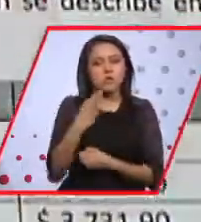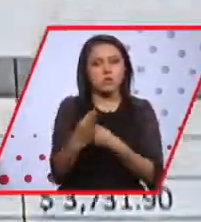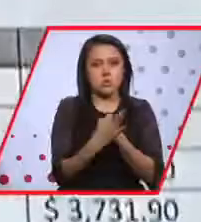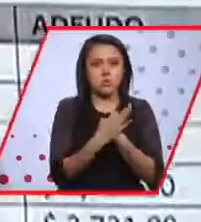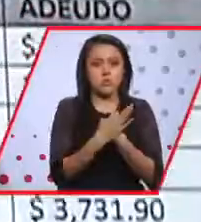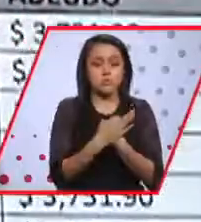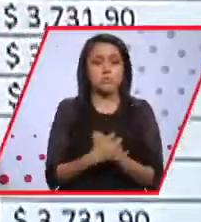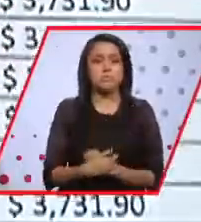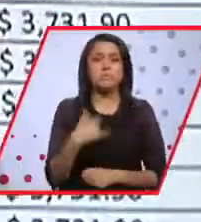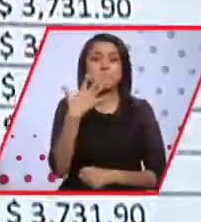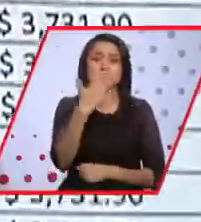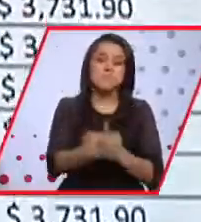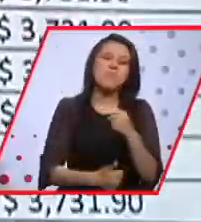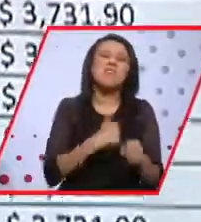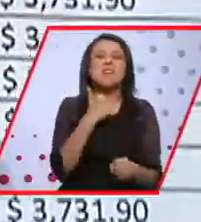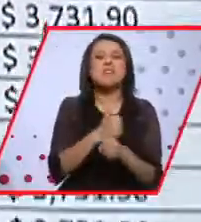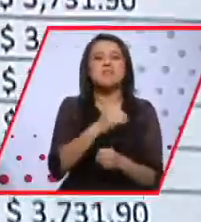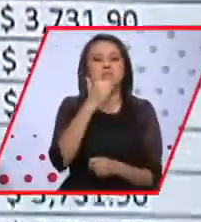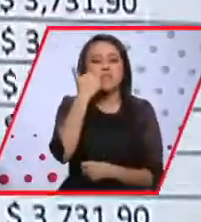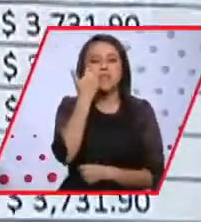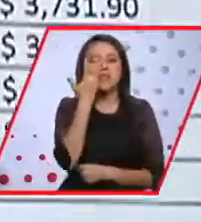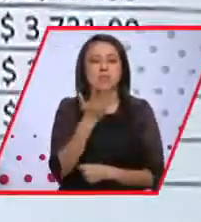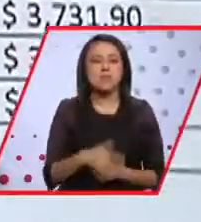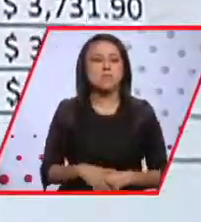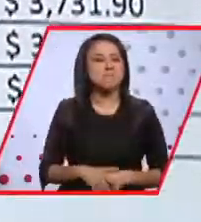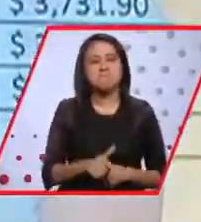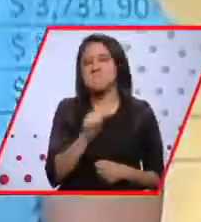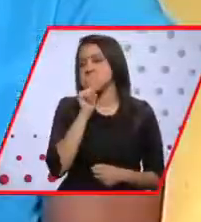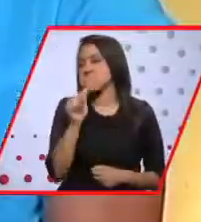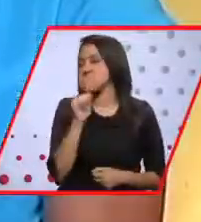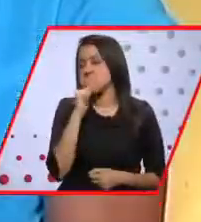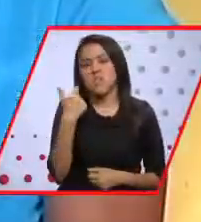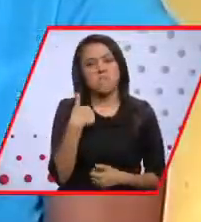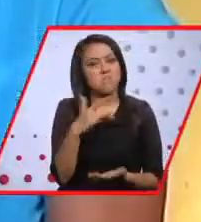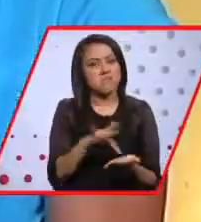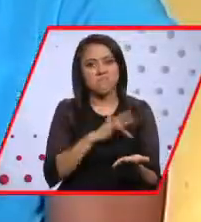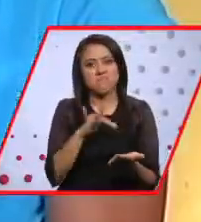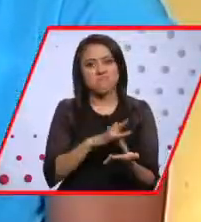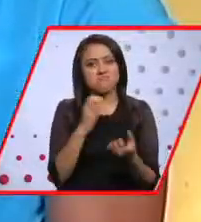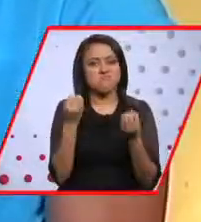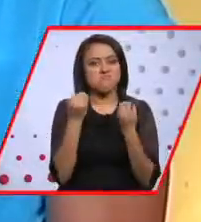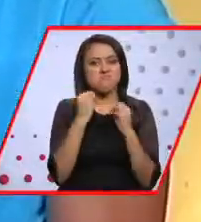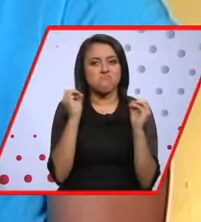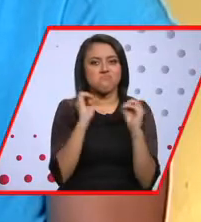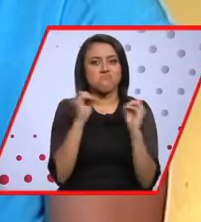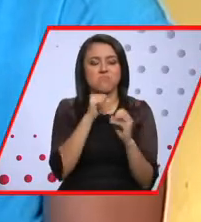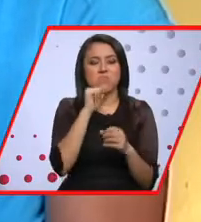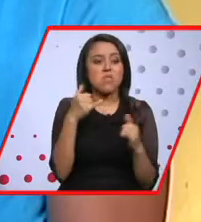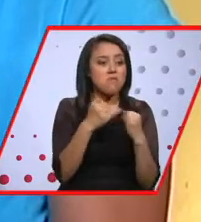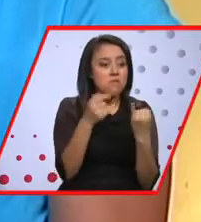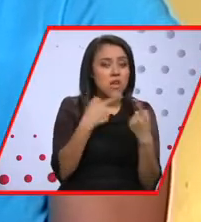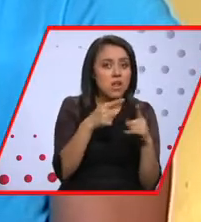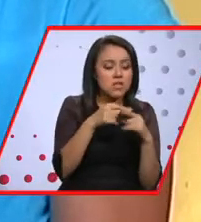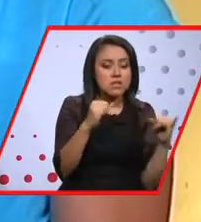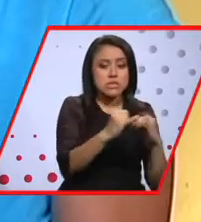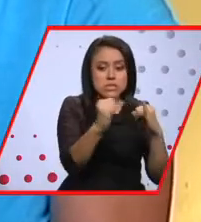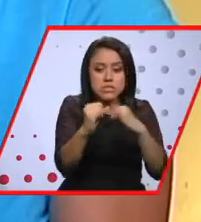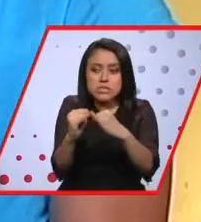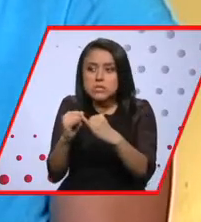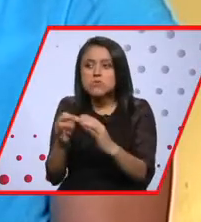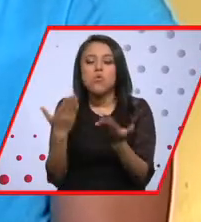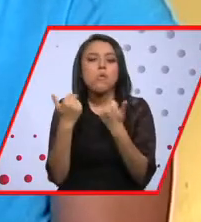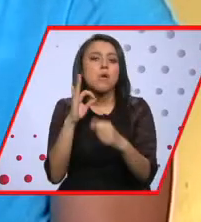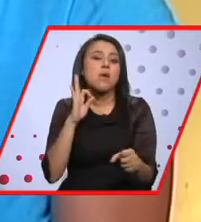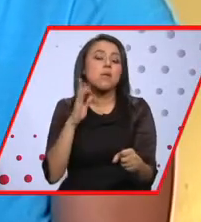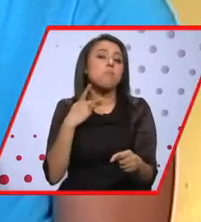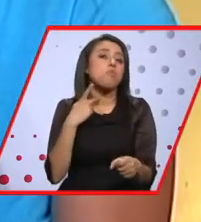Llevo más de 5 años peleando esto. Y nadie me ha podido ayudar. Ya acudí a varias instituciones, fui a la